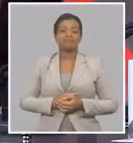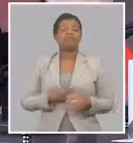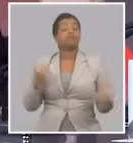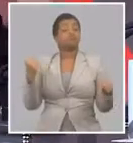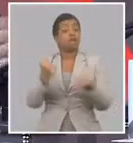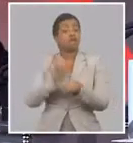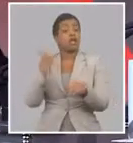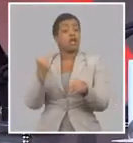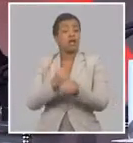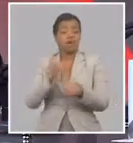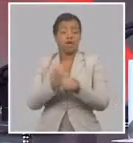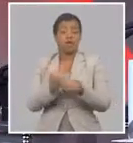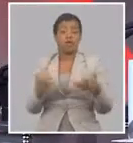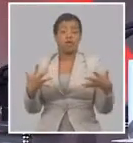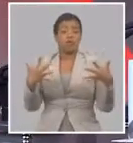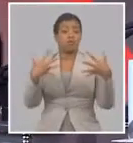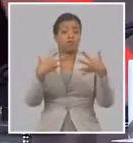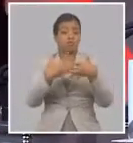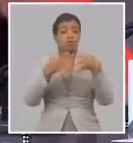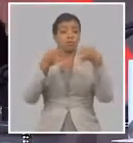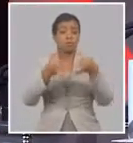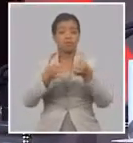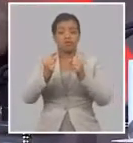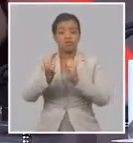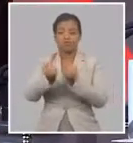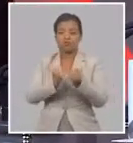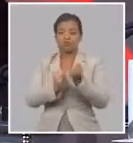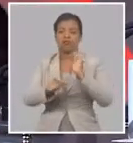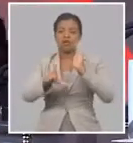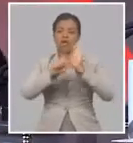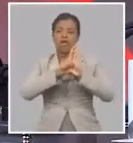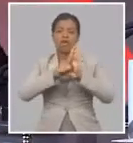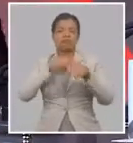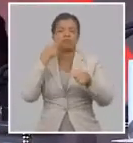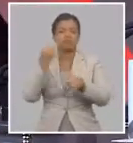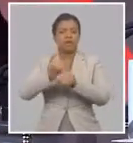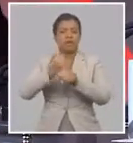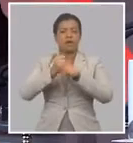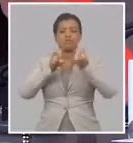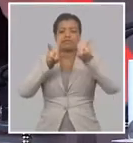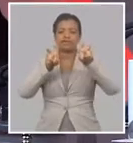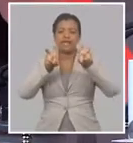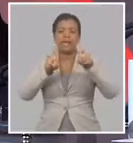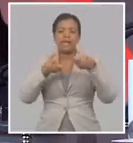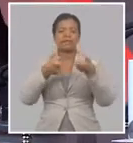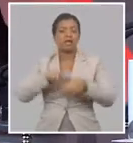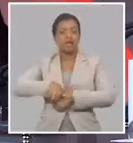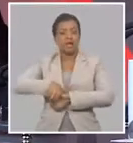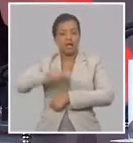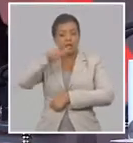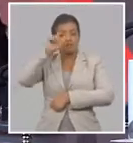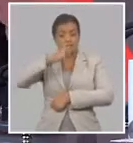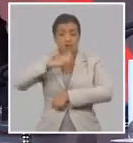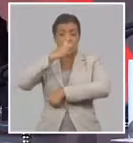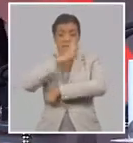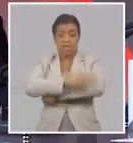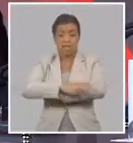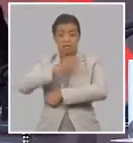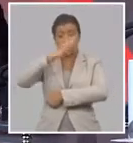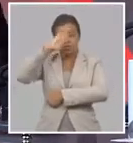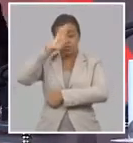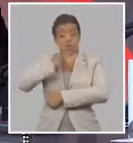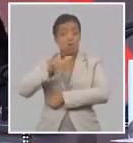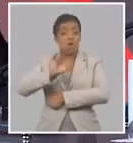ente estatal que es el y acs que regula legisla trabaja sobre los temas que tienen que ver con la visión civil en el país y la empresa que es